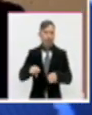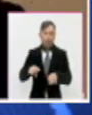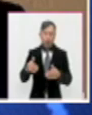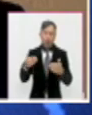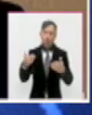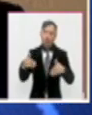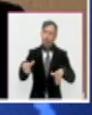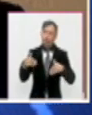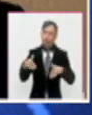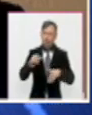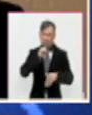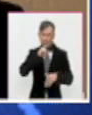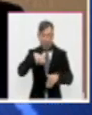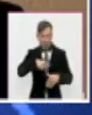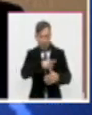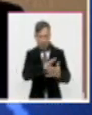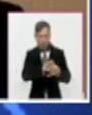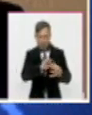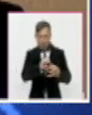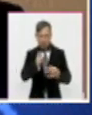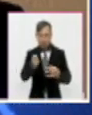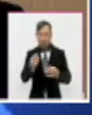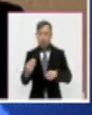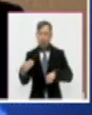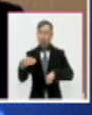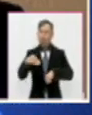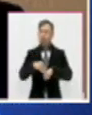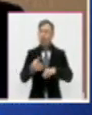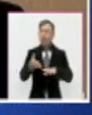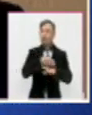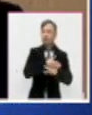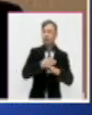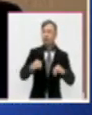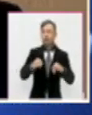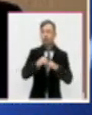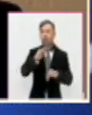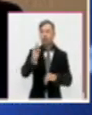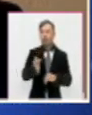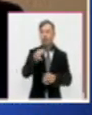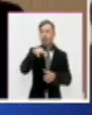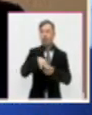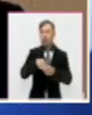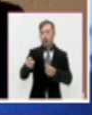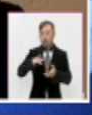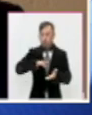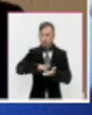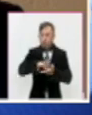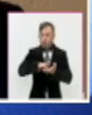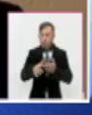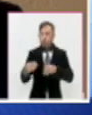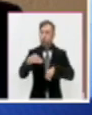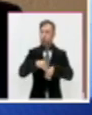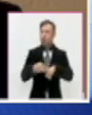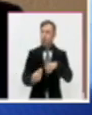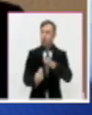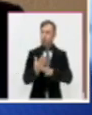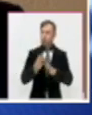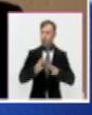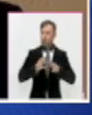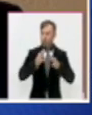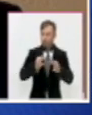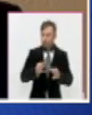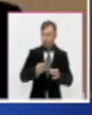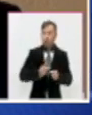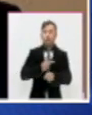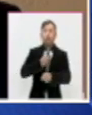muy fuerte, que fue construyendo instituciones autónomas. El INE no es patrimonio de sus consejeros, es patrimonio del